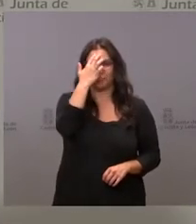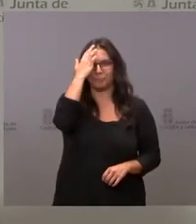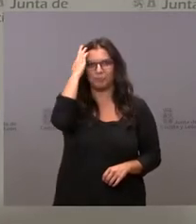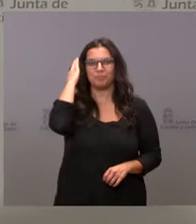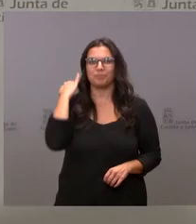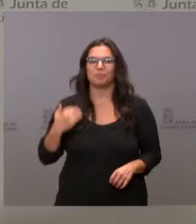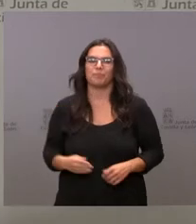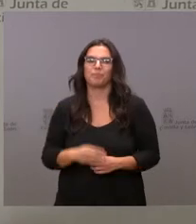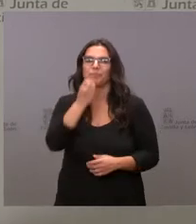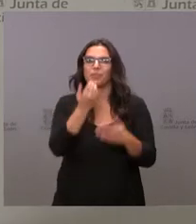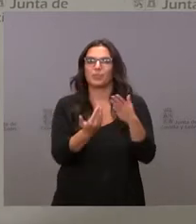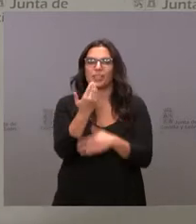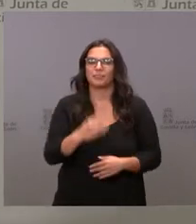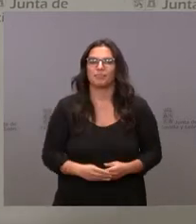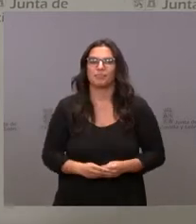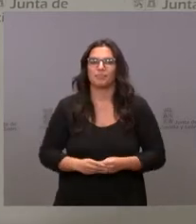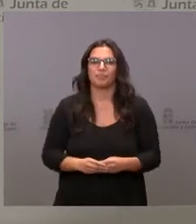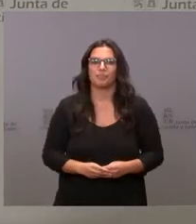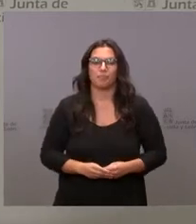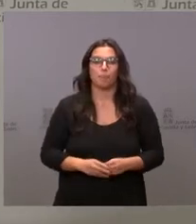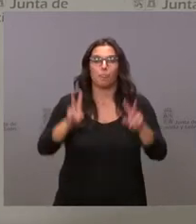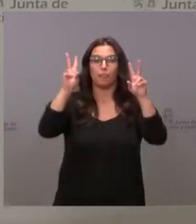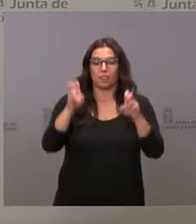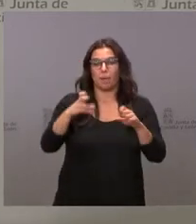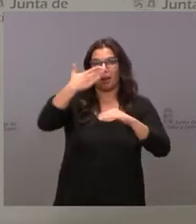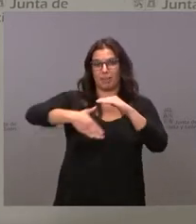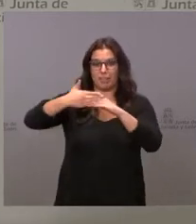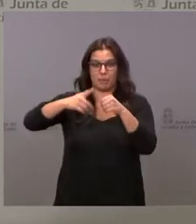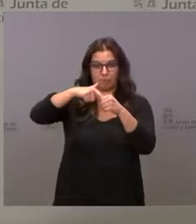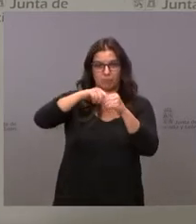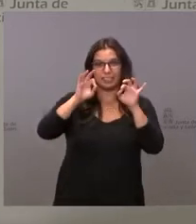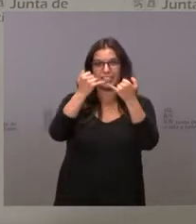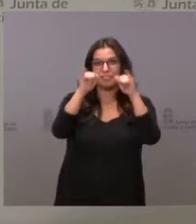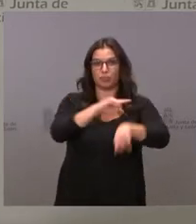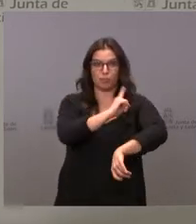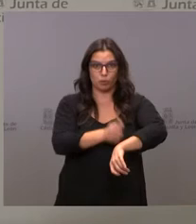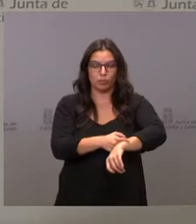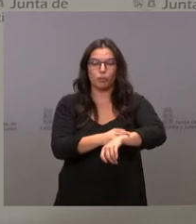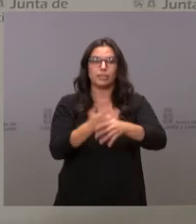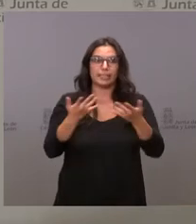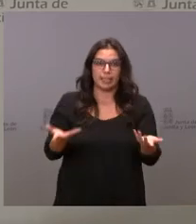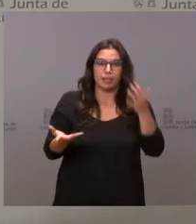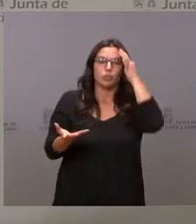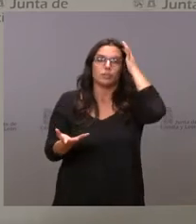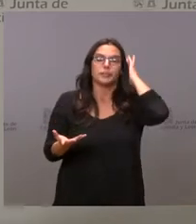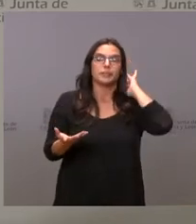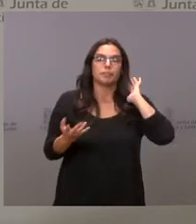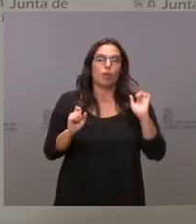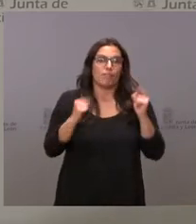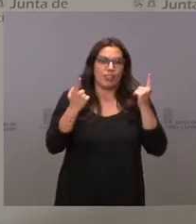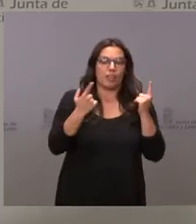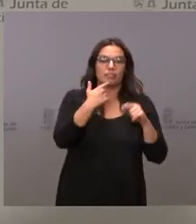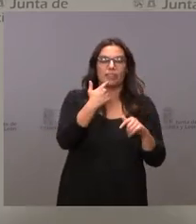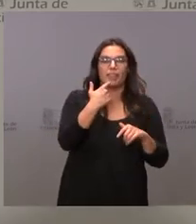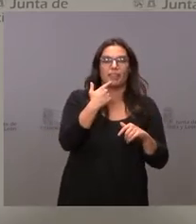Sí, buenos días. Sobre el tema de los aforos en los eventos deportivos, Claro, sobre el papel, el aforo